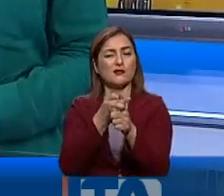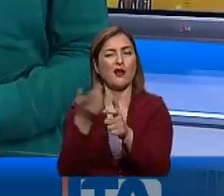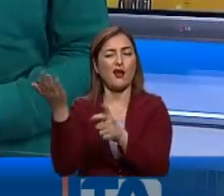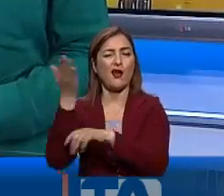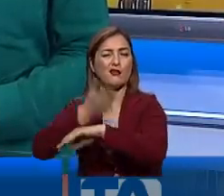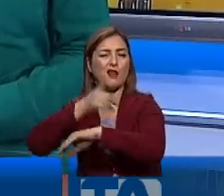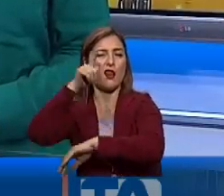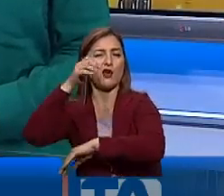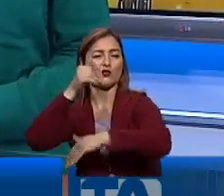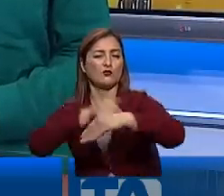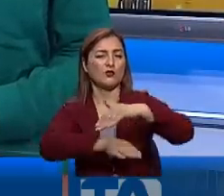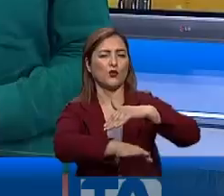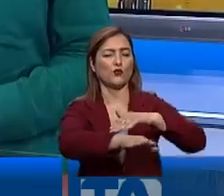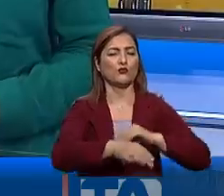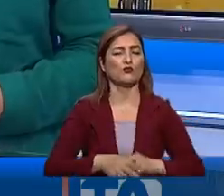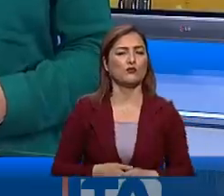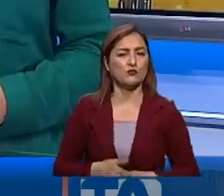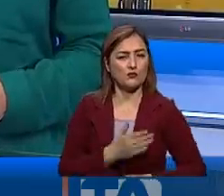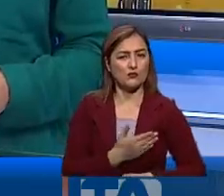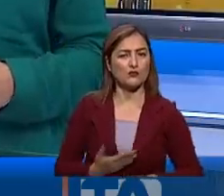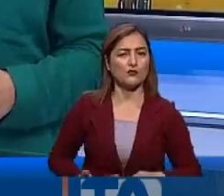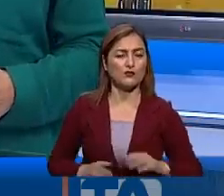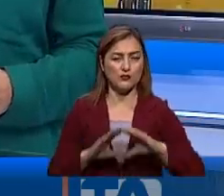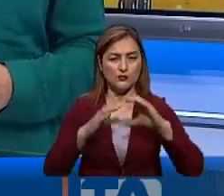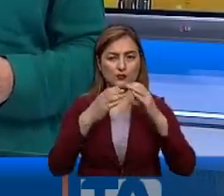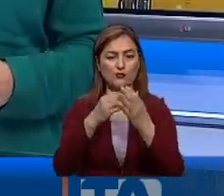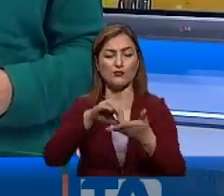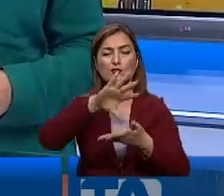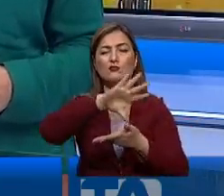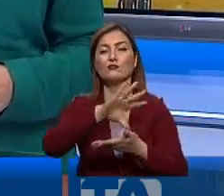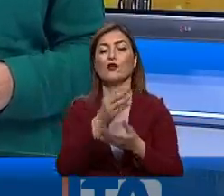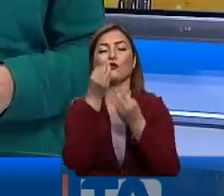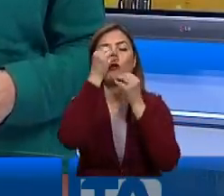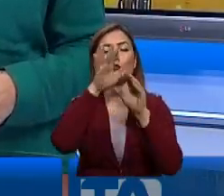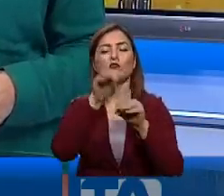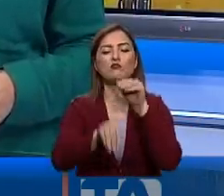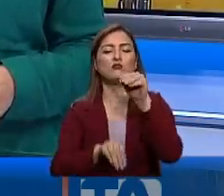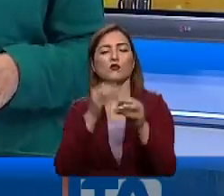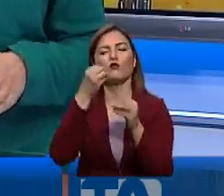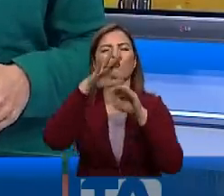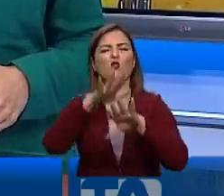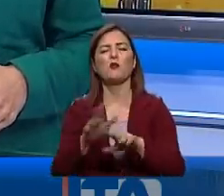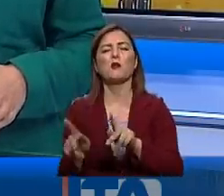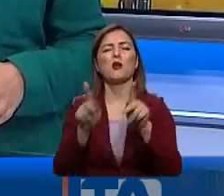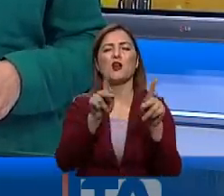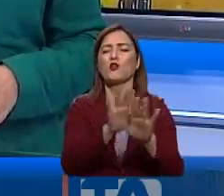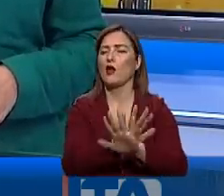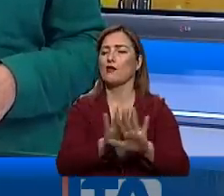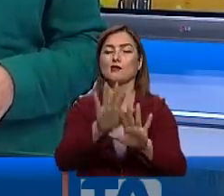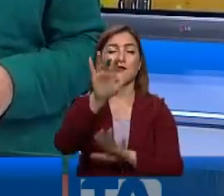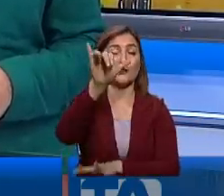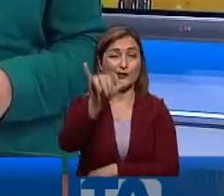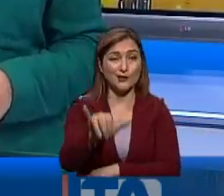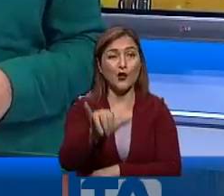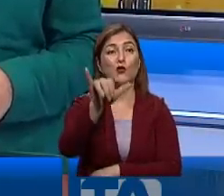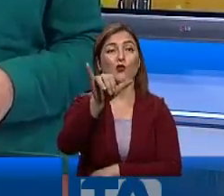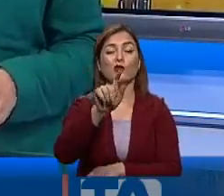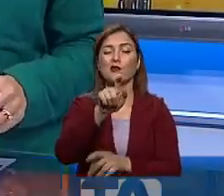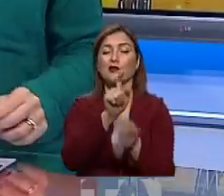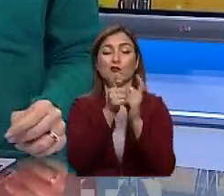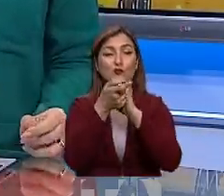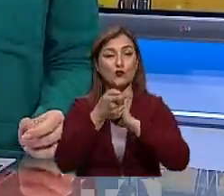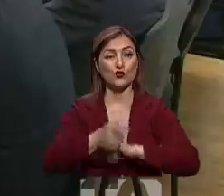por el Ejecutivo. El presidente de la comisión anunció que el informe estará listo para el sábado y que deberá ser cambiado.